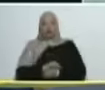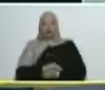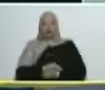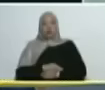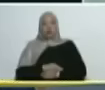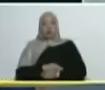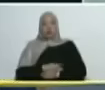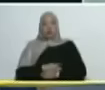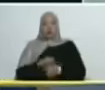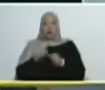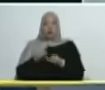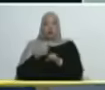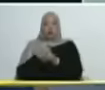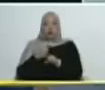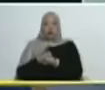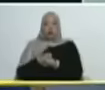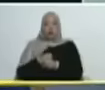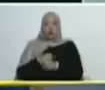Compatriota,